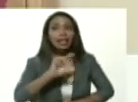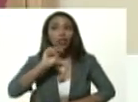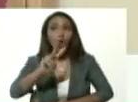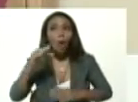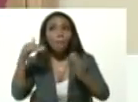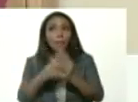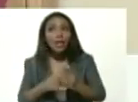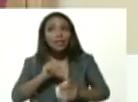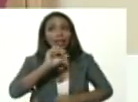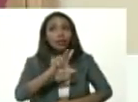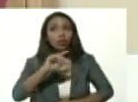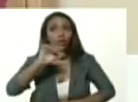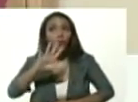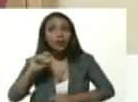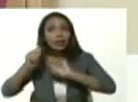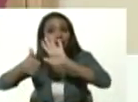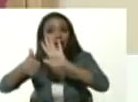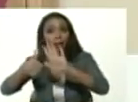32.356 casos